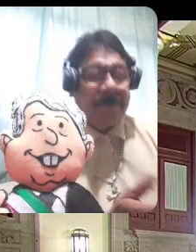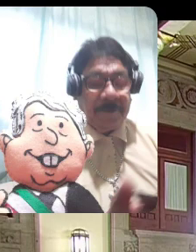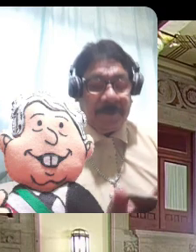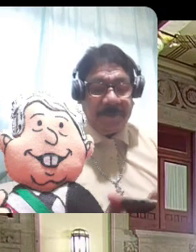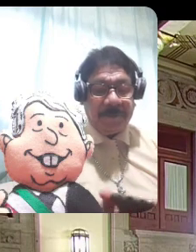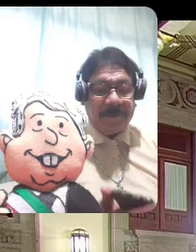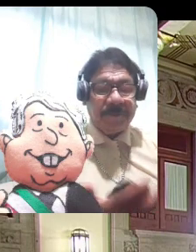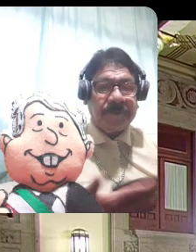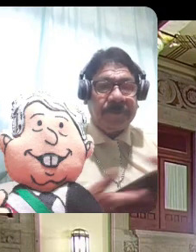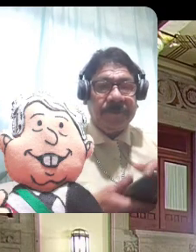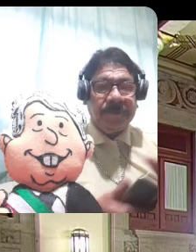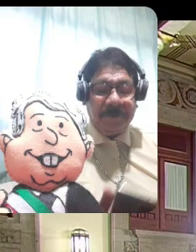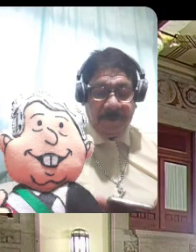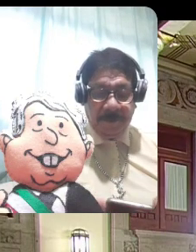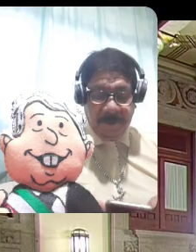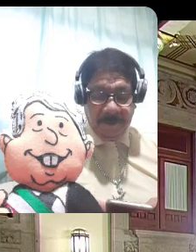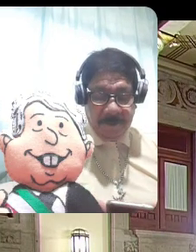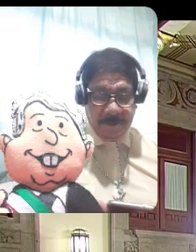Bueno,